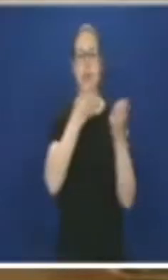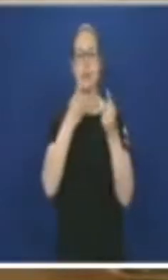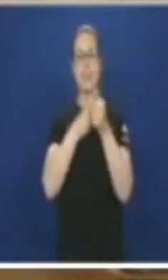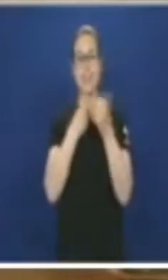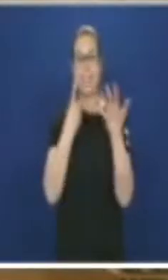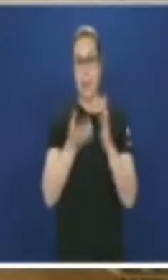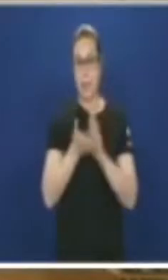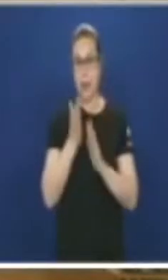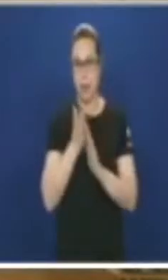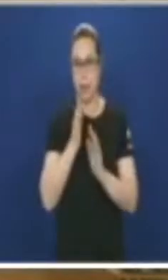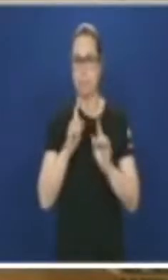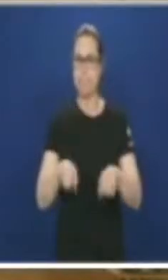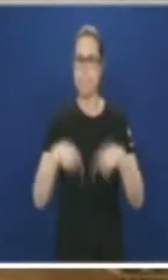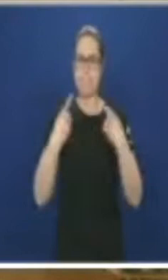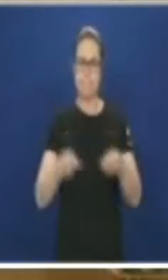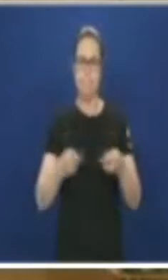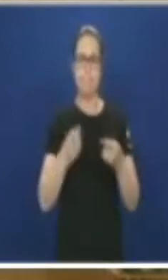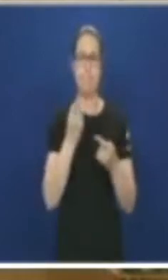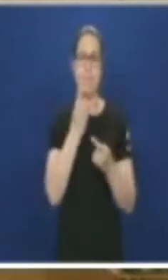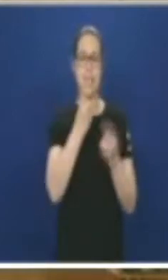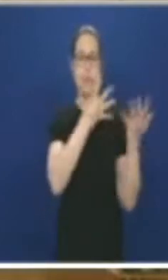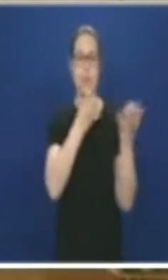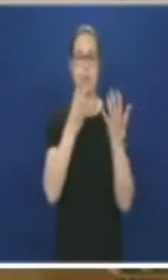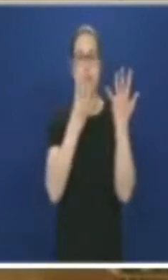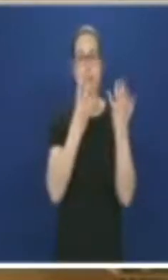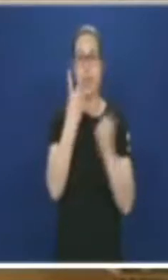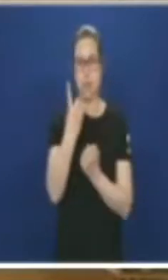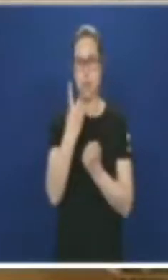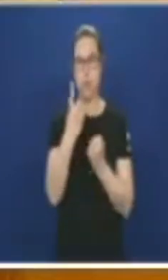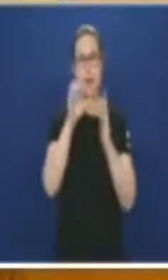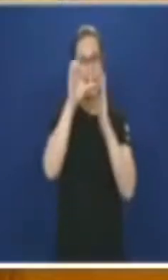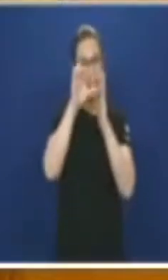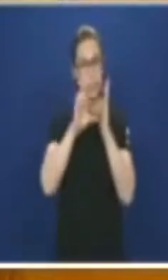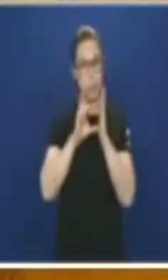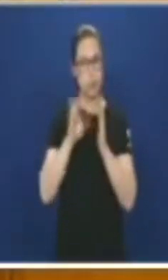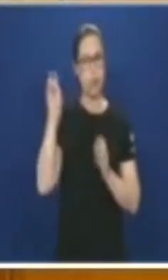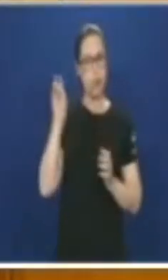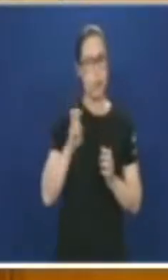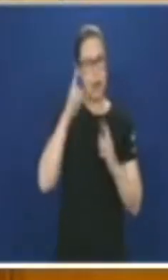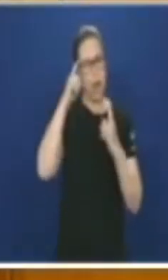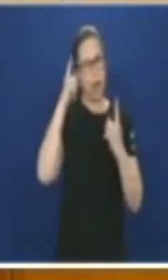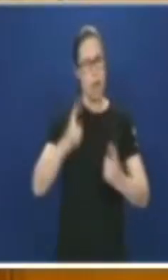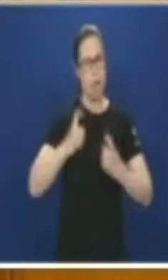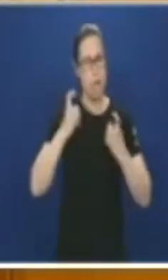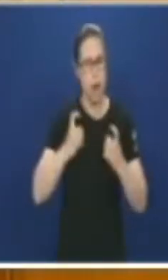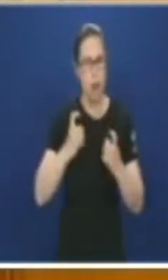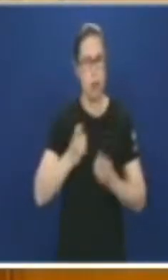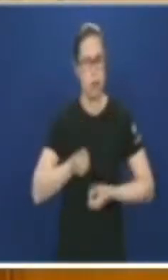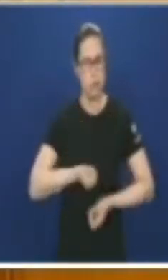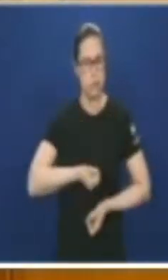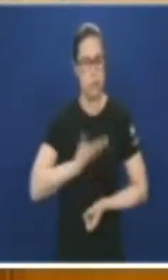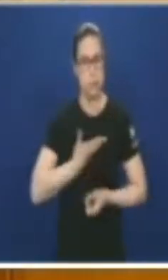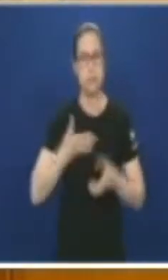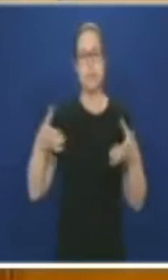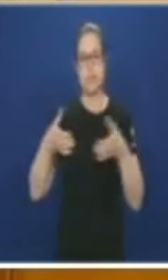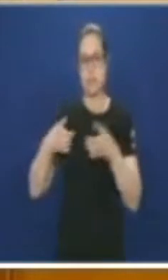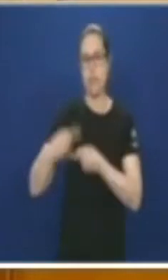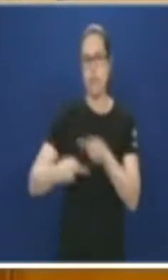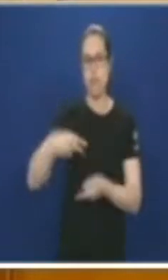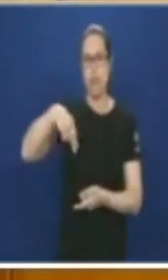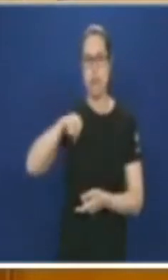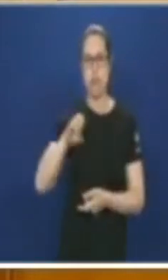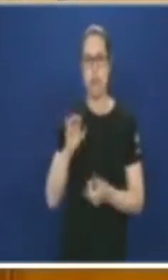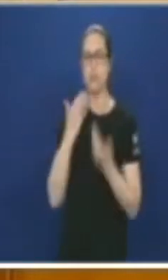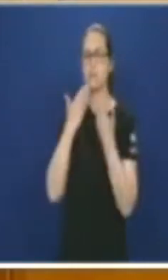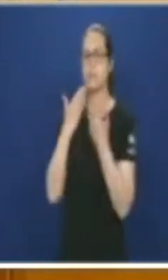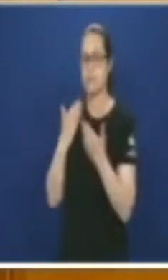1936, froto de esforzo e o compromiso galeguista inzado pola Xeración Nós. A